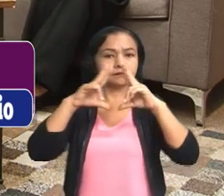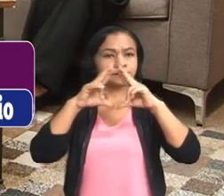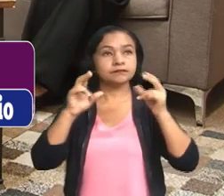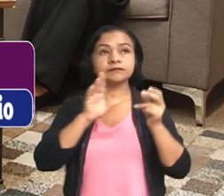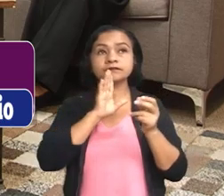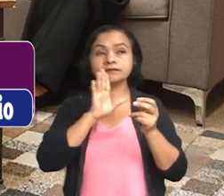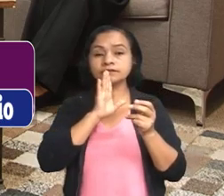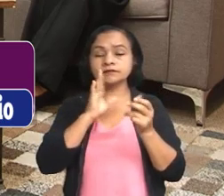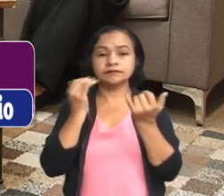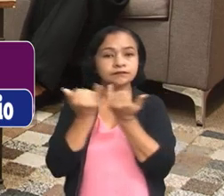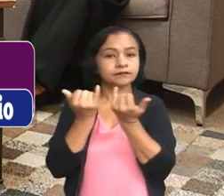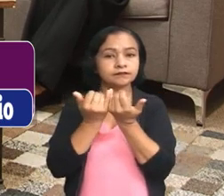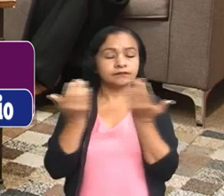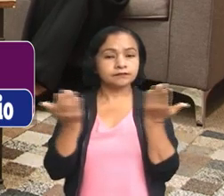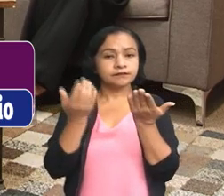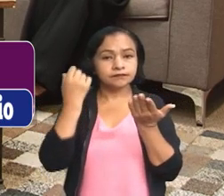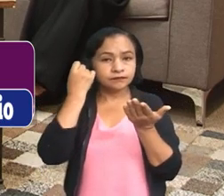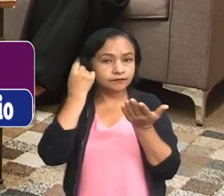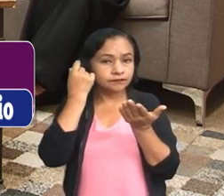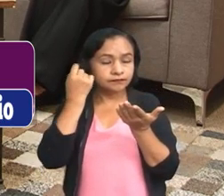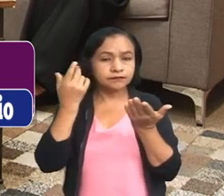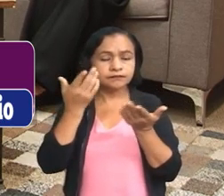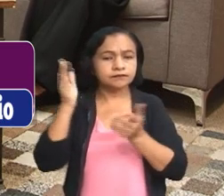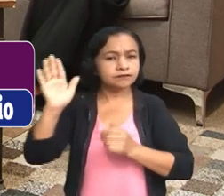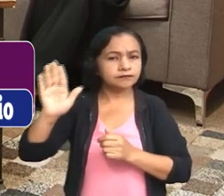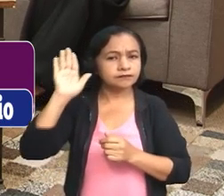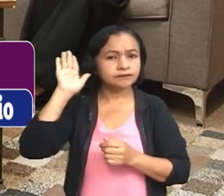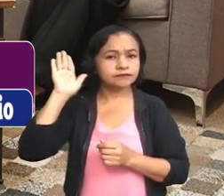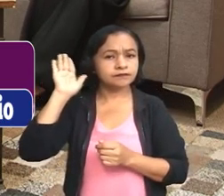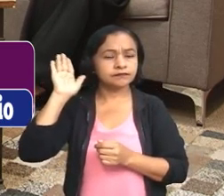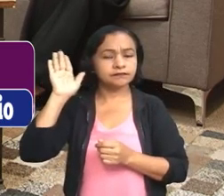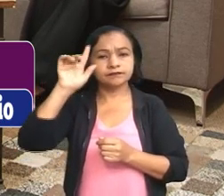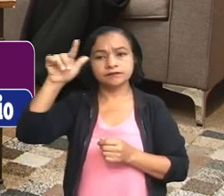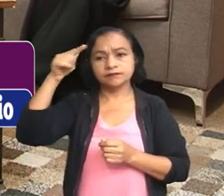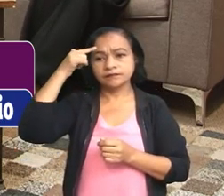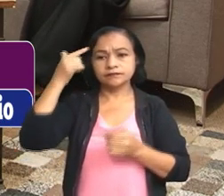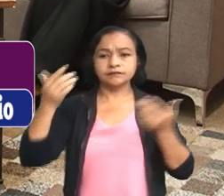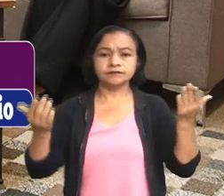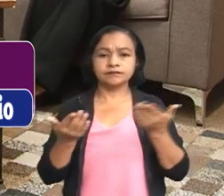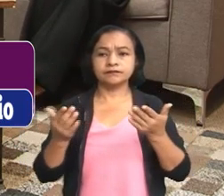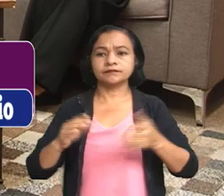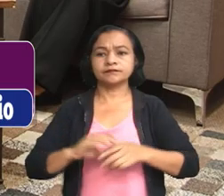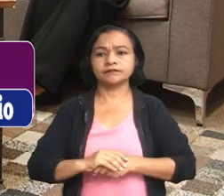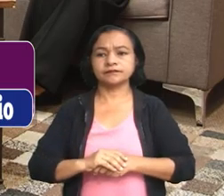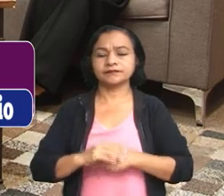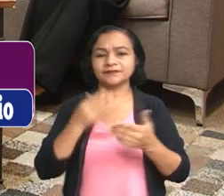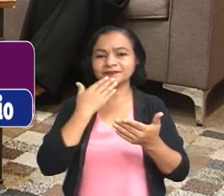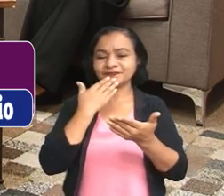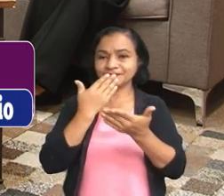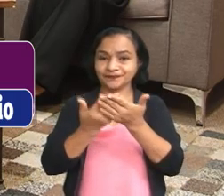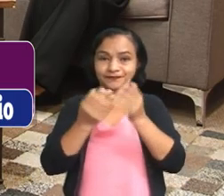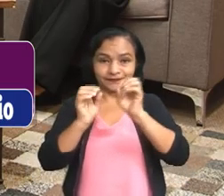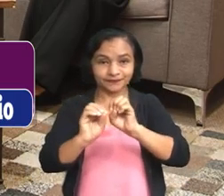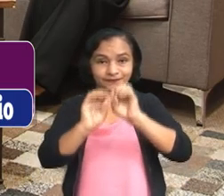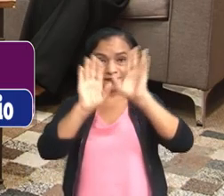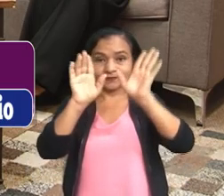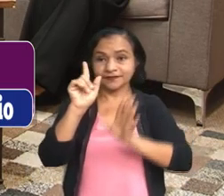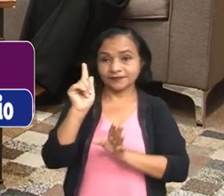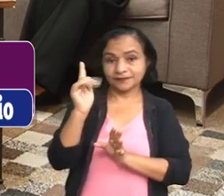la articulación y entonces entender un poquito ese compromiso del gobierno de Reconciliación y Unidad Nacional, por favor. Claro, buenos días a todos y a